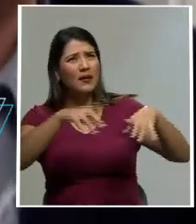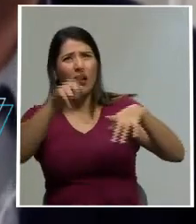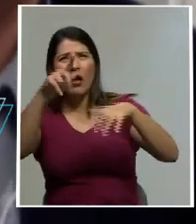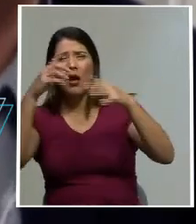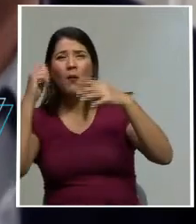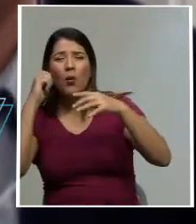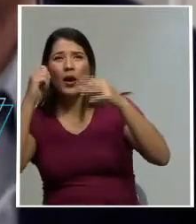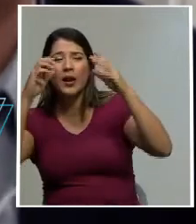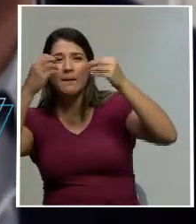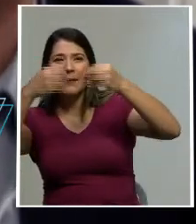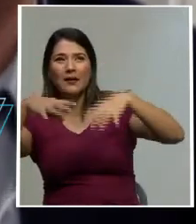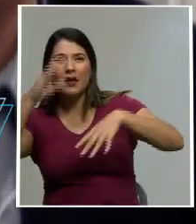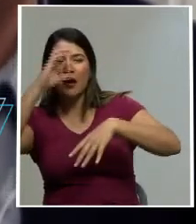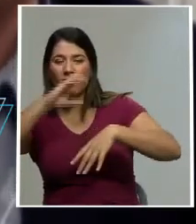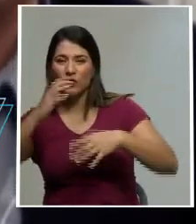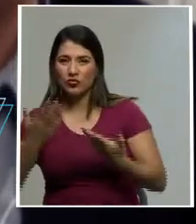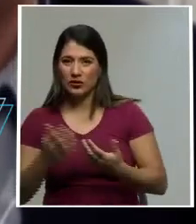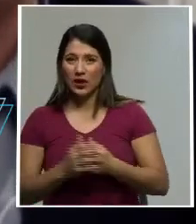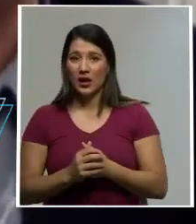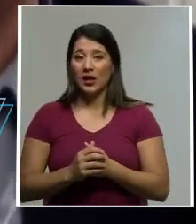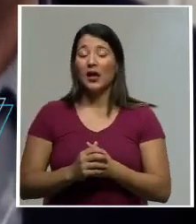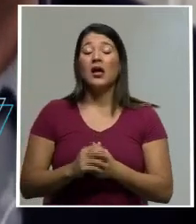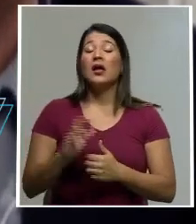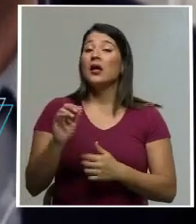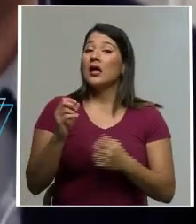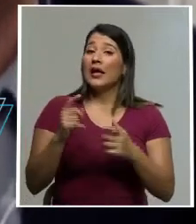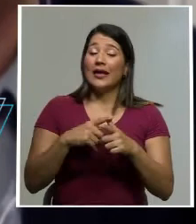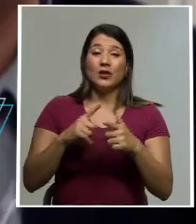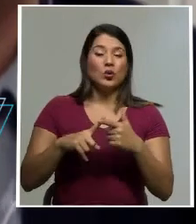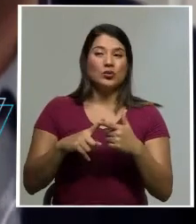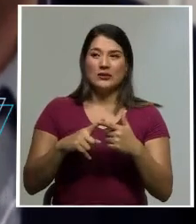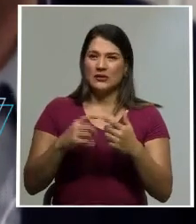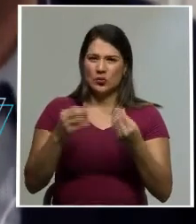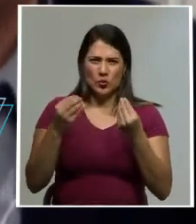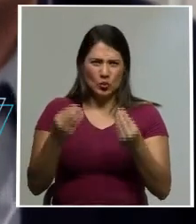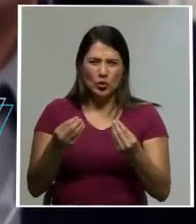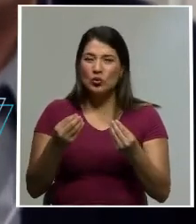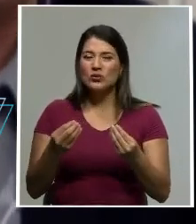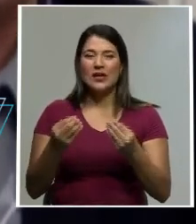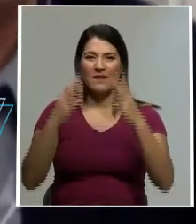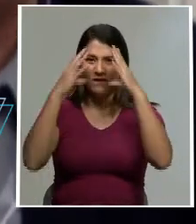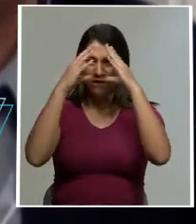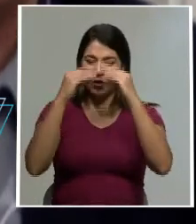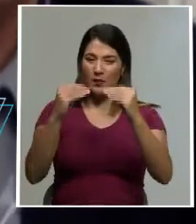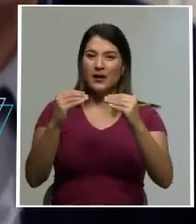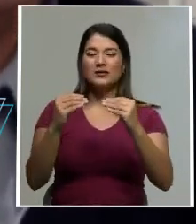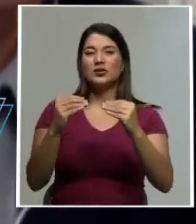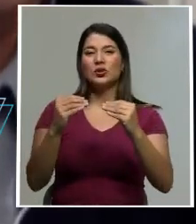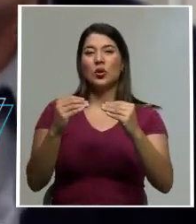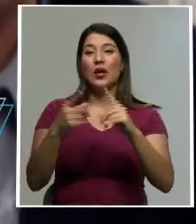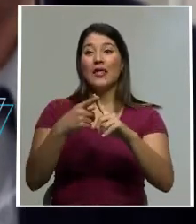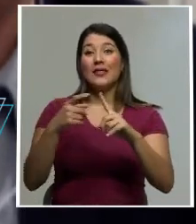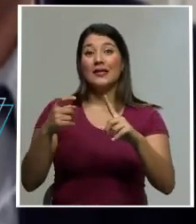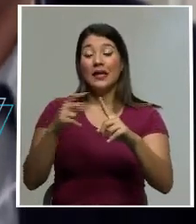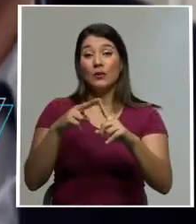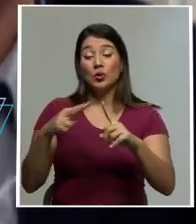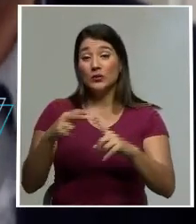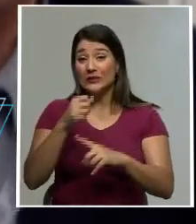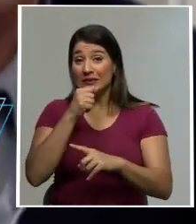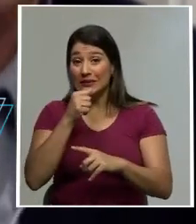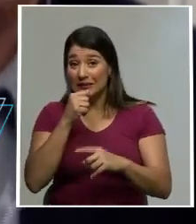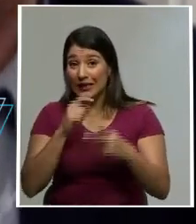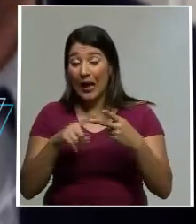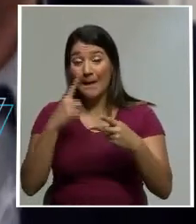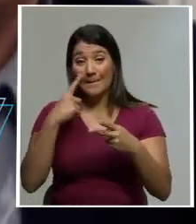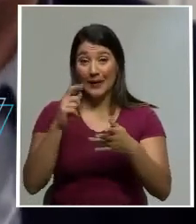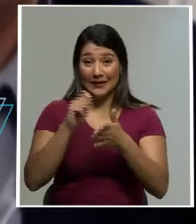pie secos, pies mojados. O sea, hay muchísimo, muchísimo material, digamos, a nivel periodístico, a nivel de